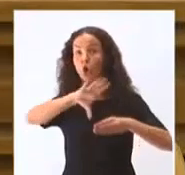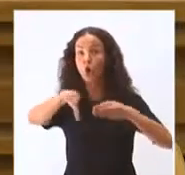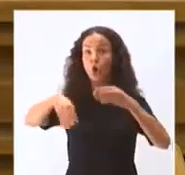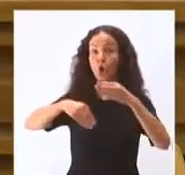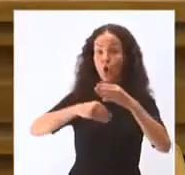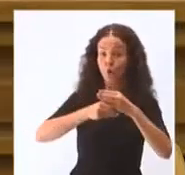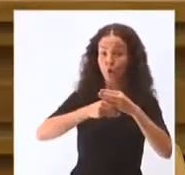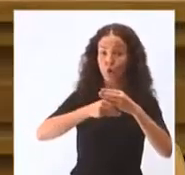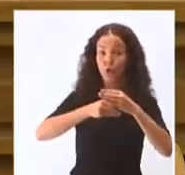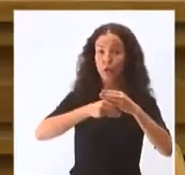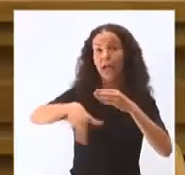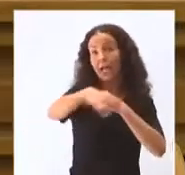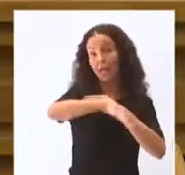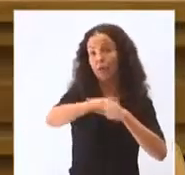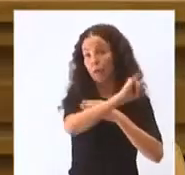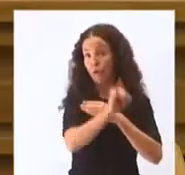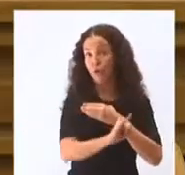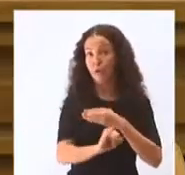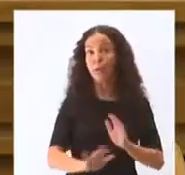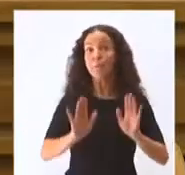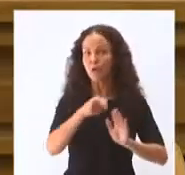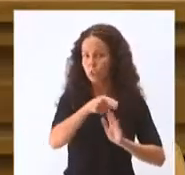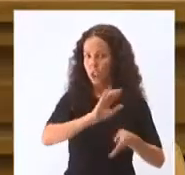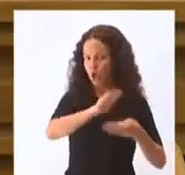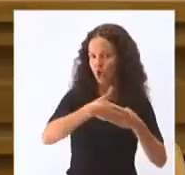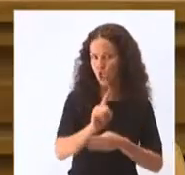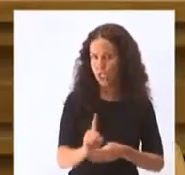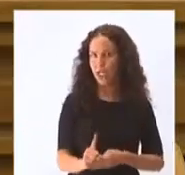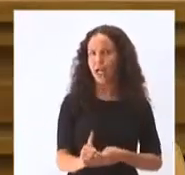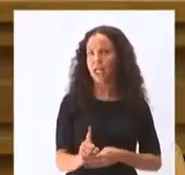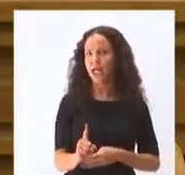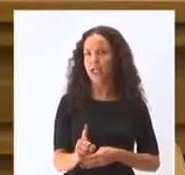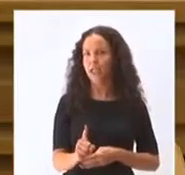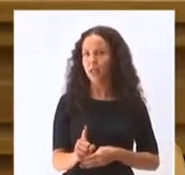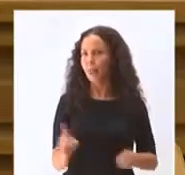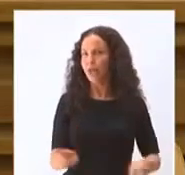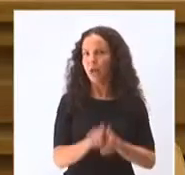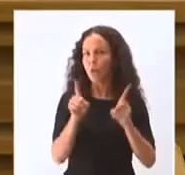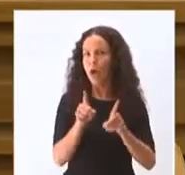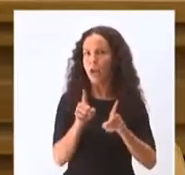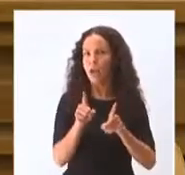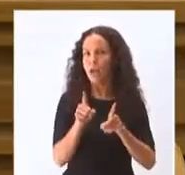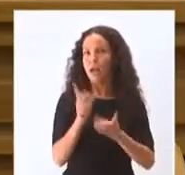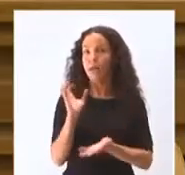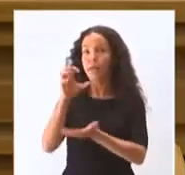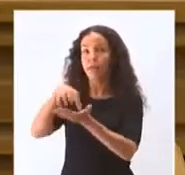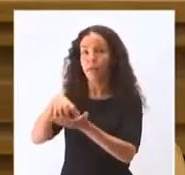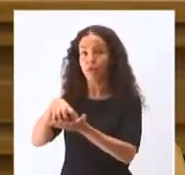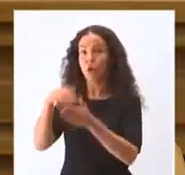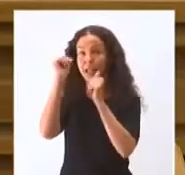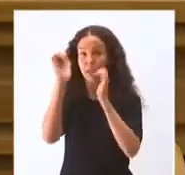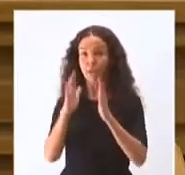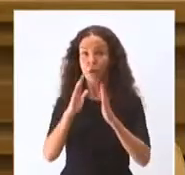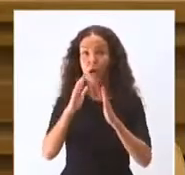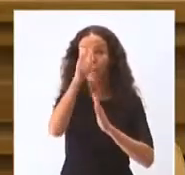es el sitio preferido para todos ellos pero que en todo caso no se cerraría aunque tengamos este centro de mayor este centro de atención a personas mayores